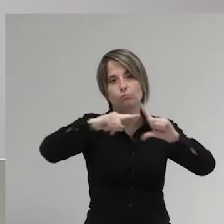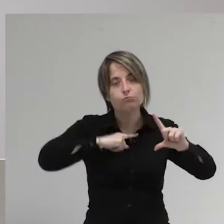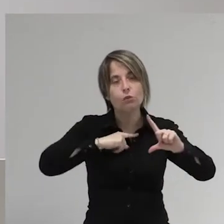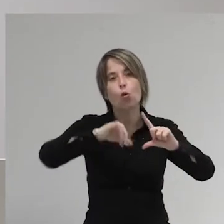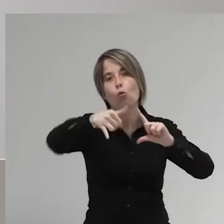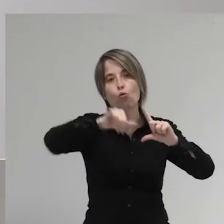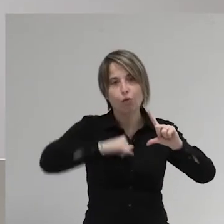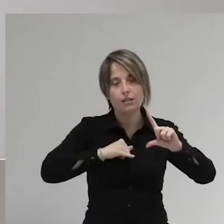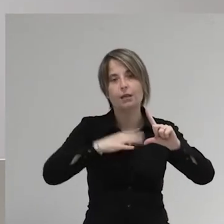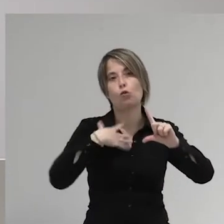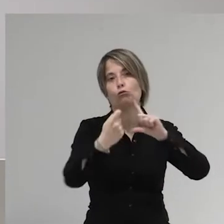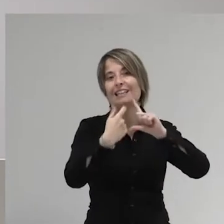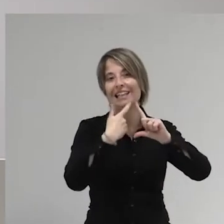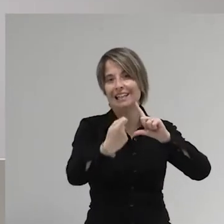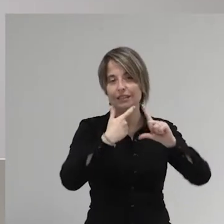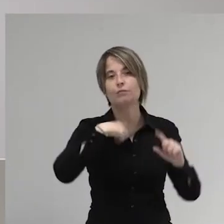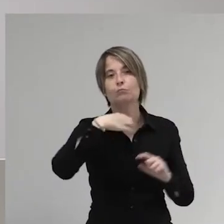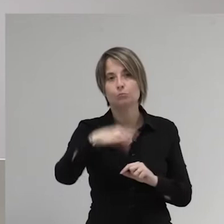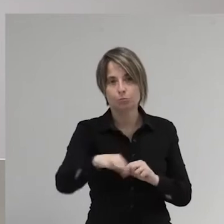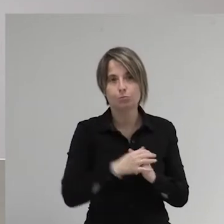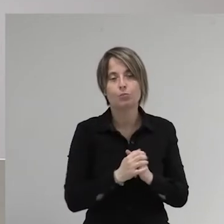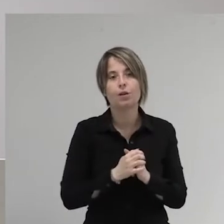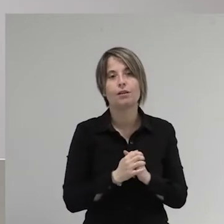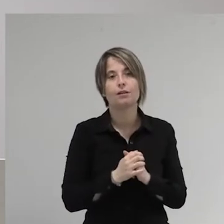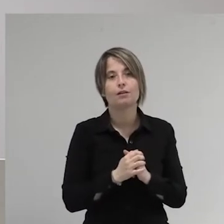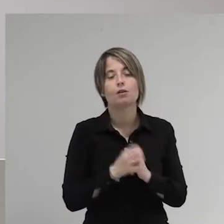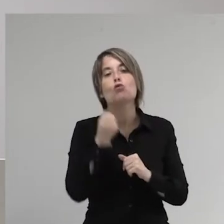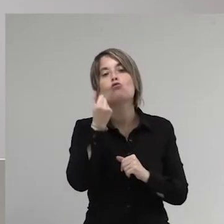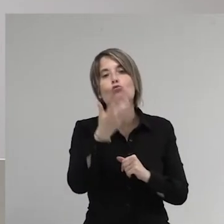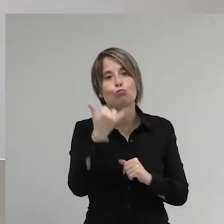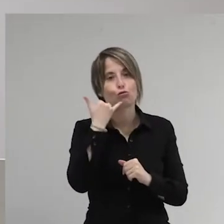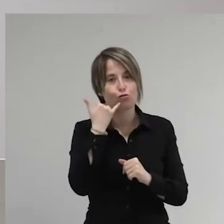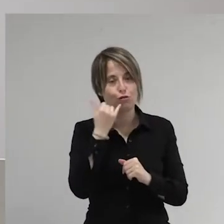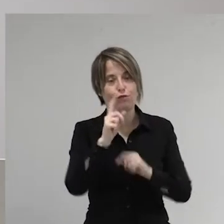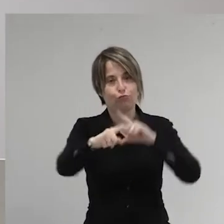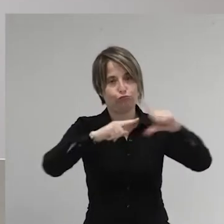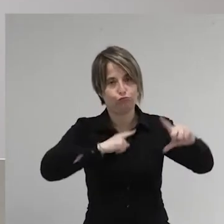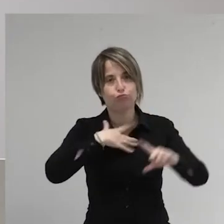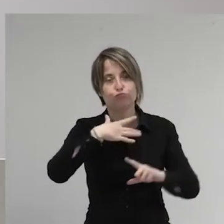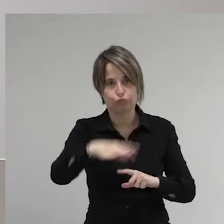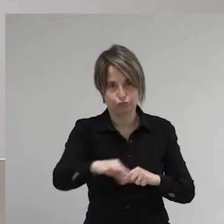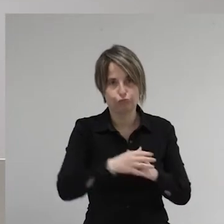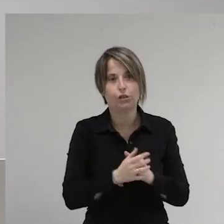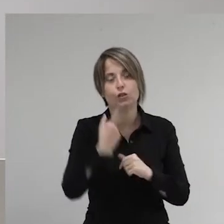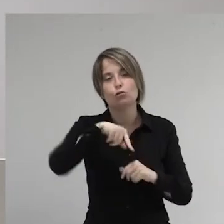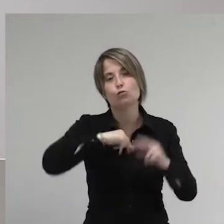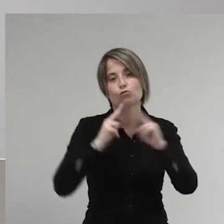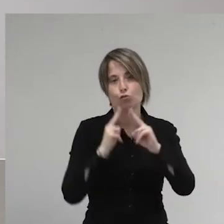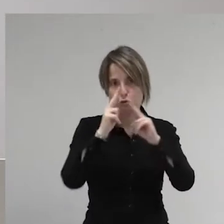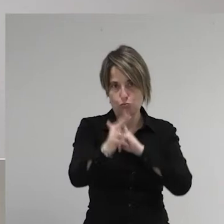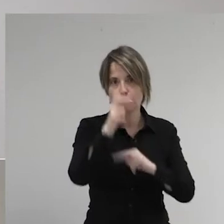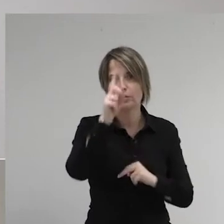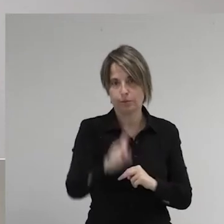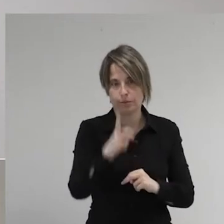de WhatsApp o Telegram al siguiente número de teléfono y atenderemos también